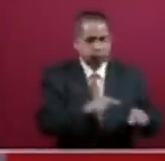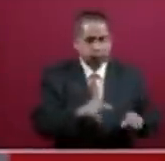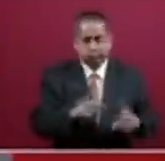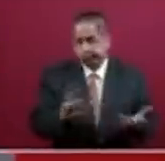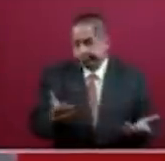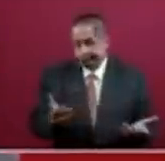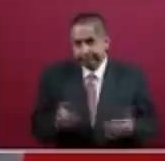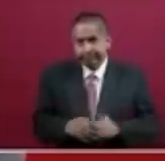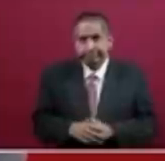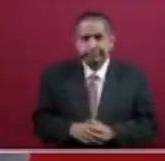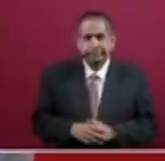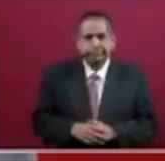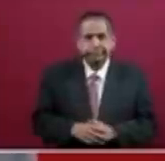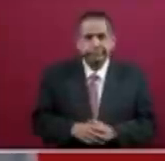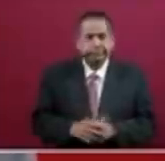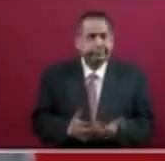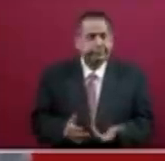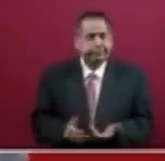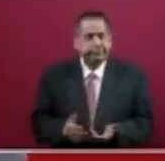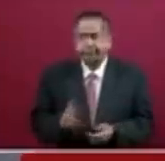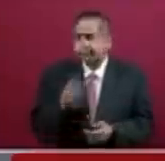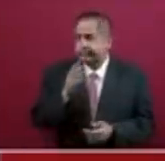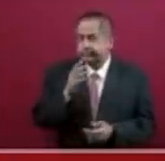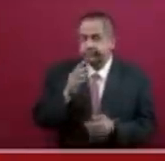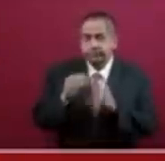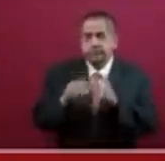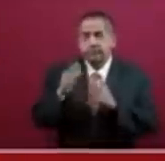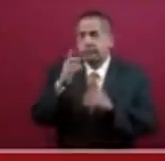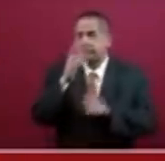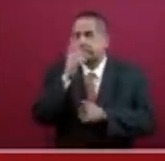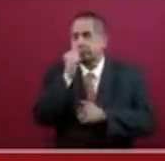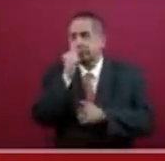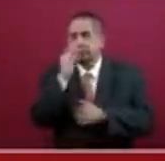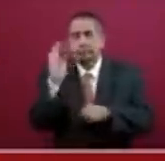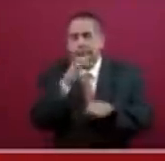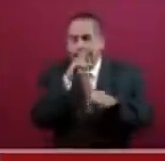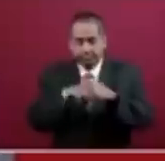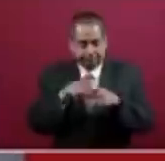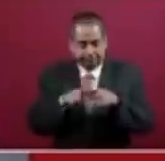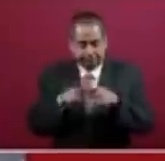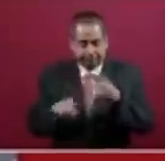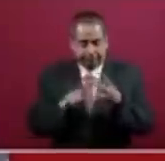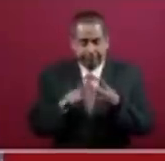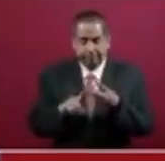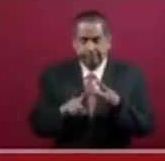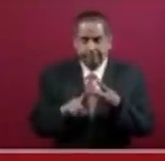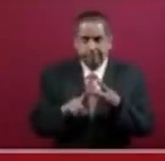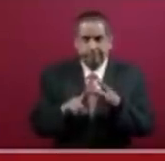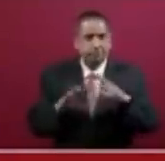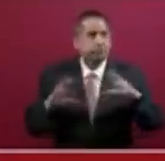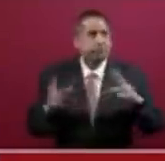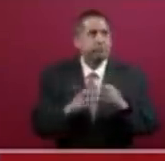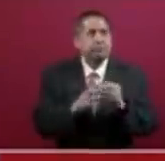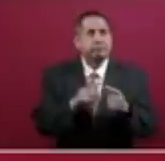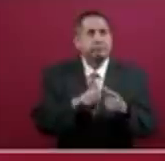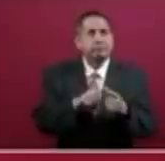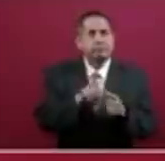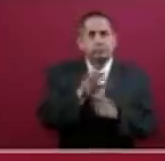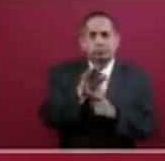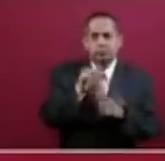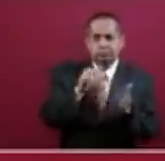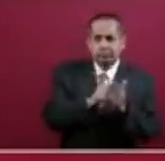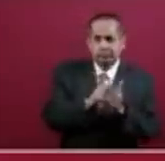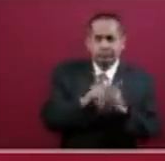porque solo puede disponer de la Policía Federal, y en general son 40,000